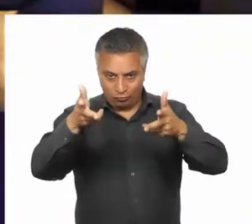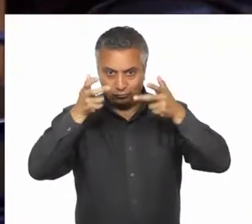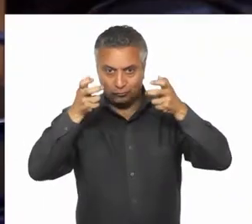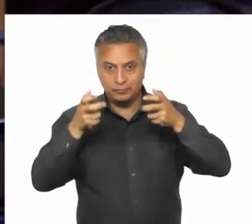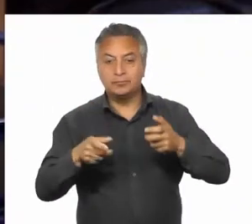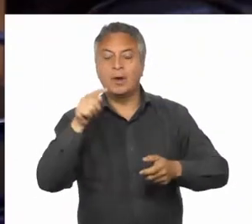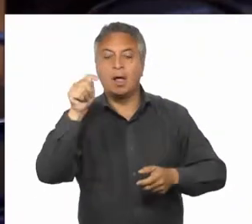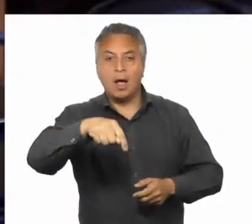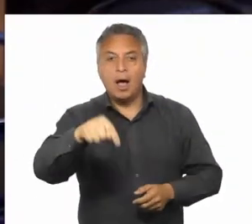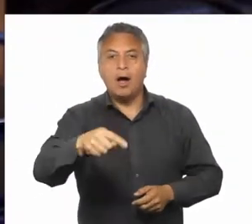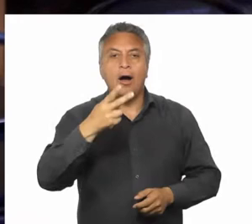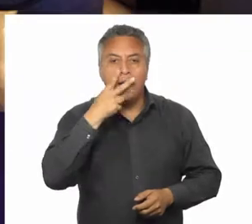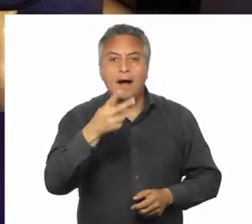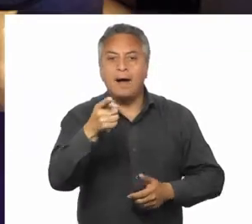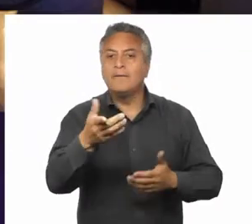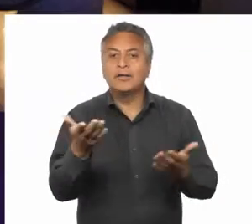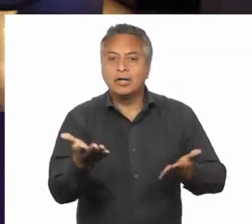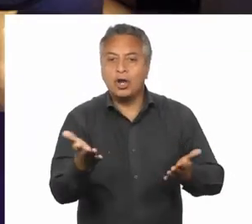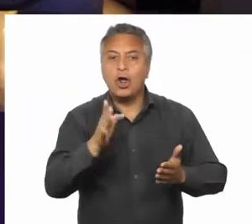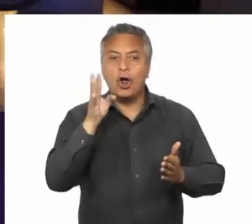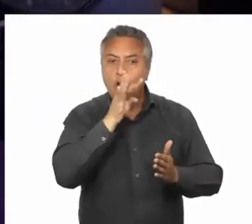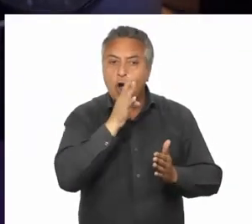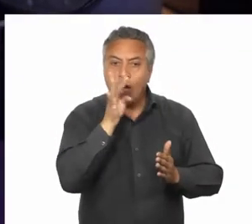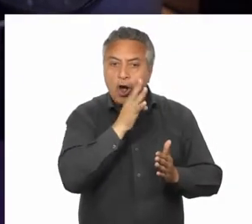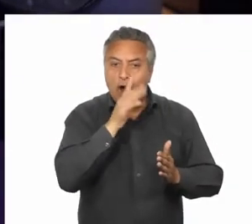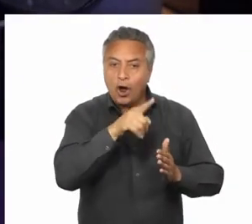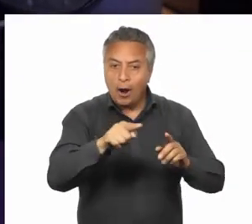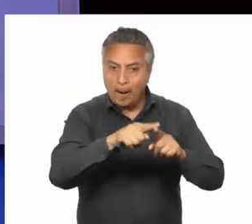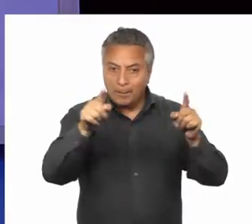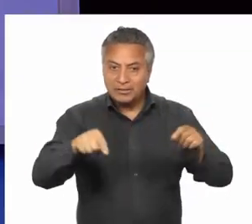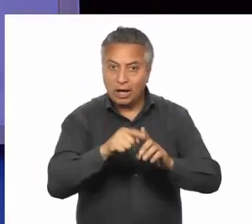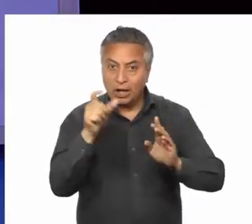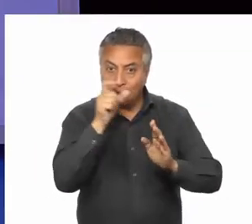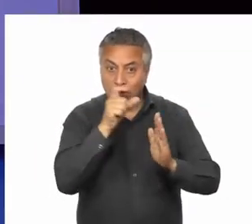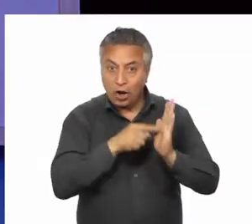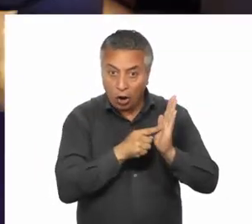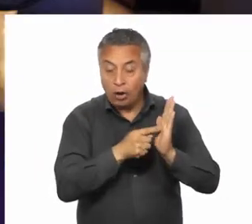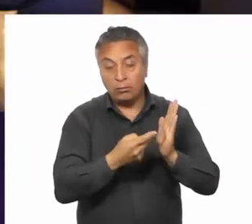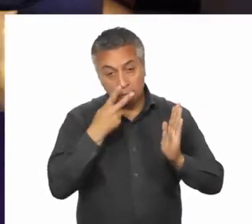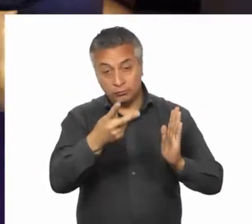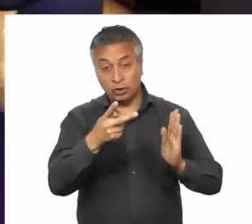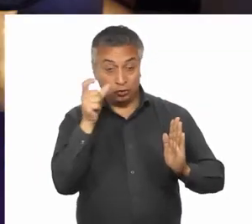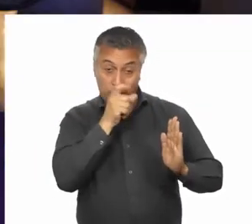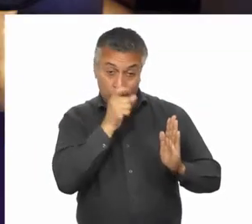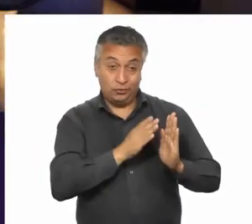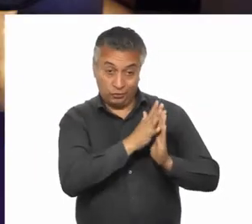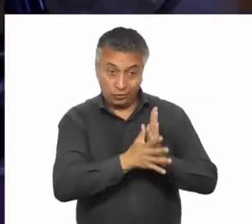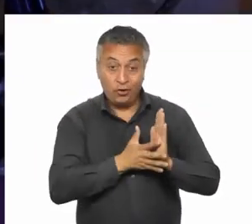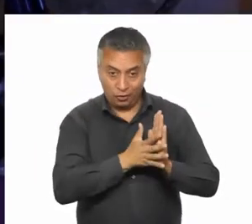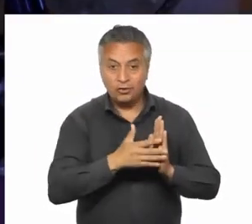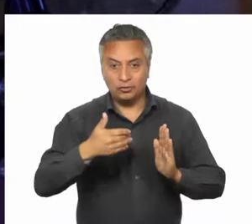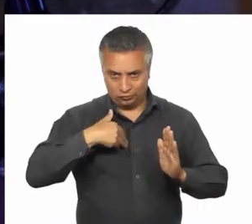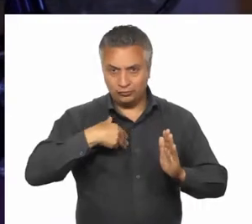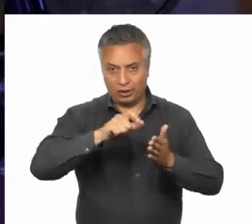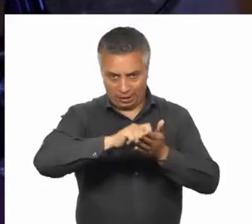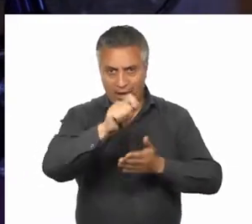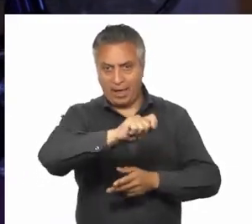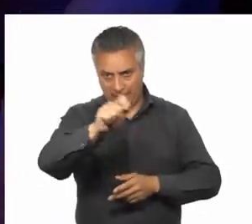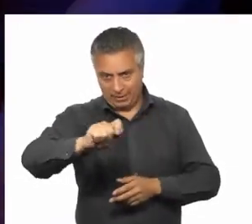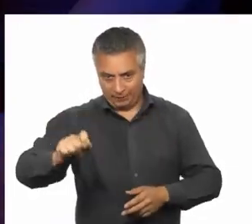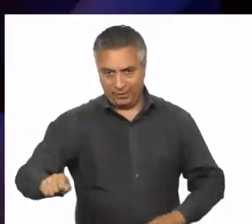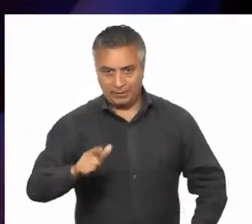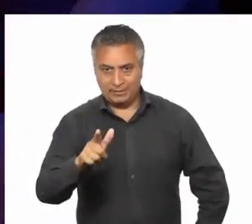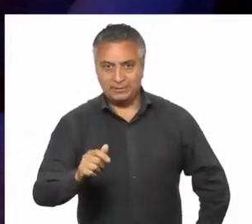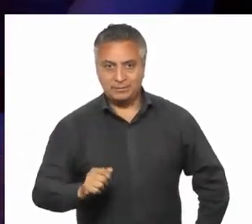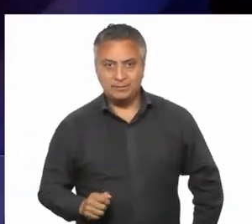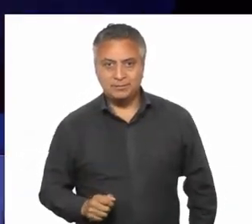color rojo. Veamos, ¿de qué color se ve la pizarra? De color rojo. Voy a escribir algo.